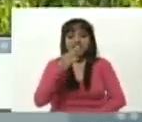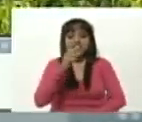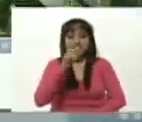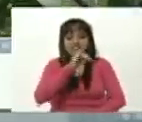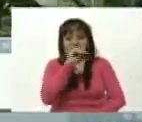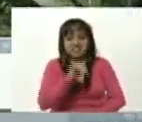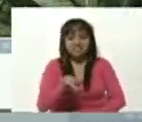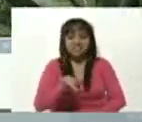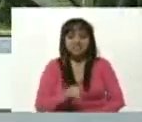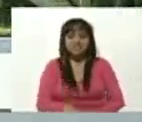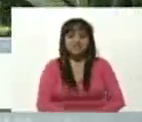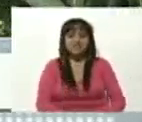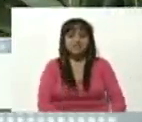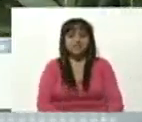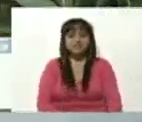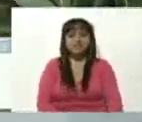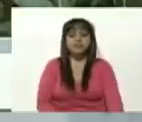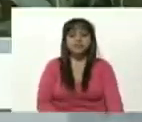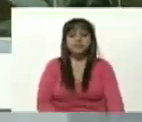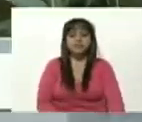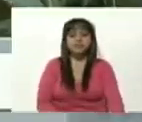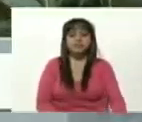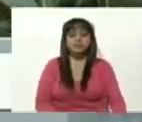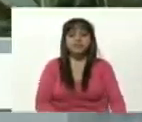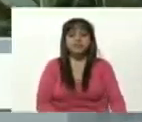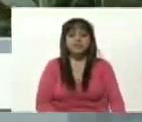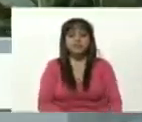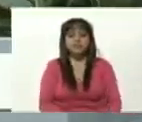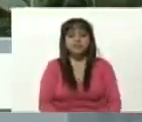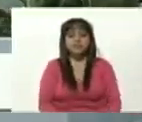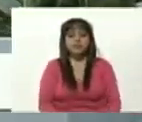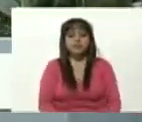Vázquez. José Vázquez.